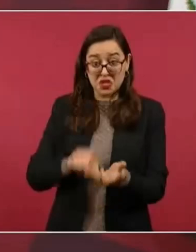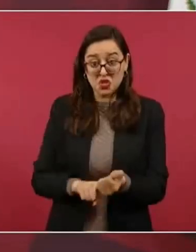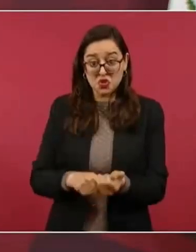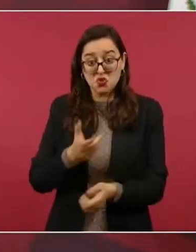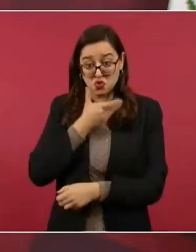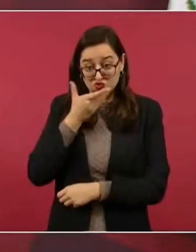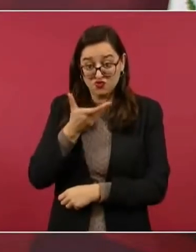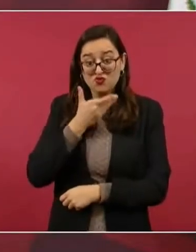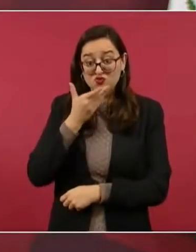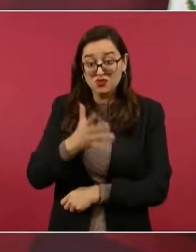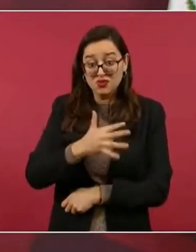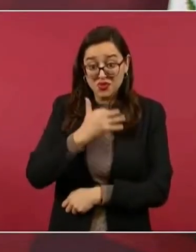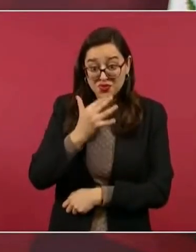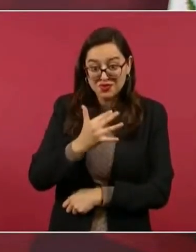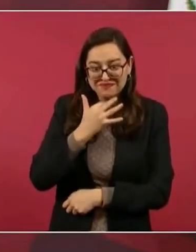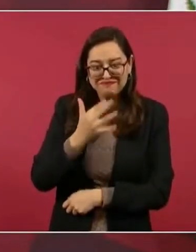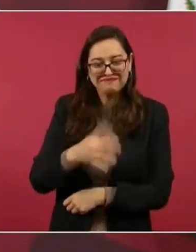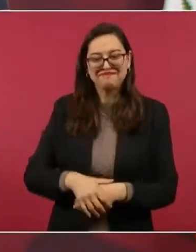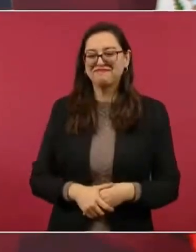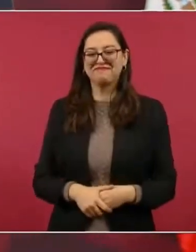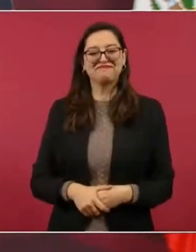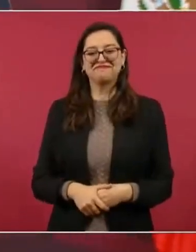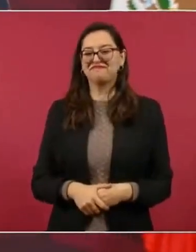que no había